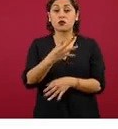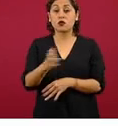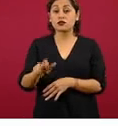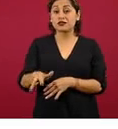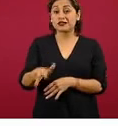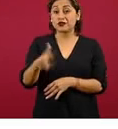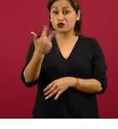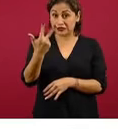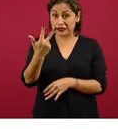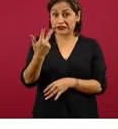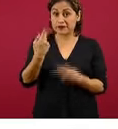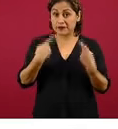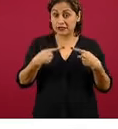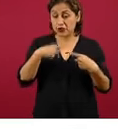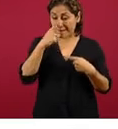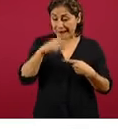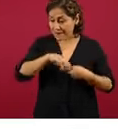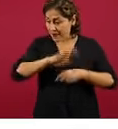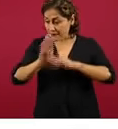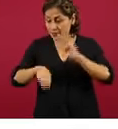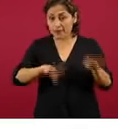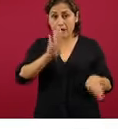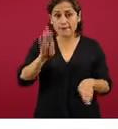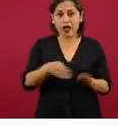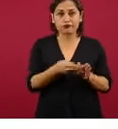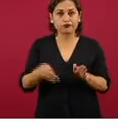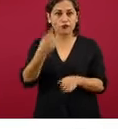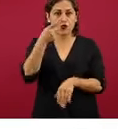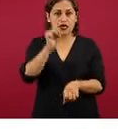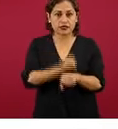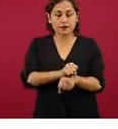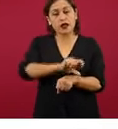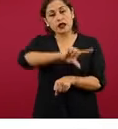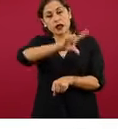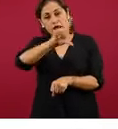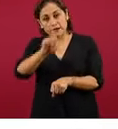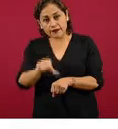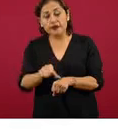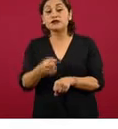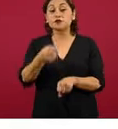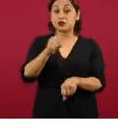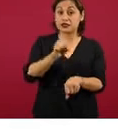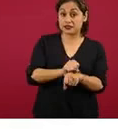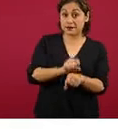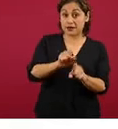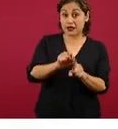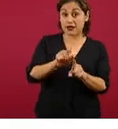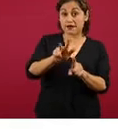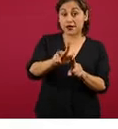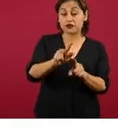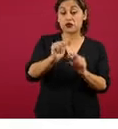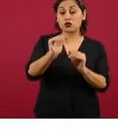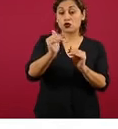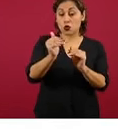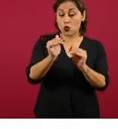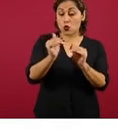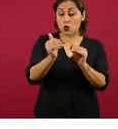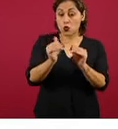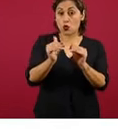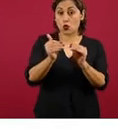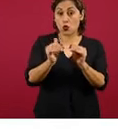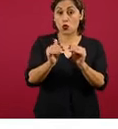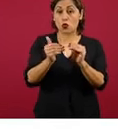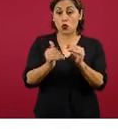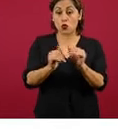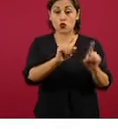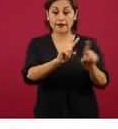una semana, y a partir de la semana 28 tuvimos una disminución importante, monotónica, en